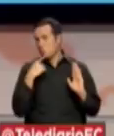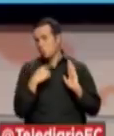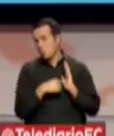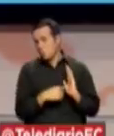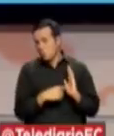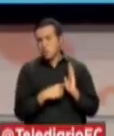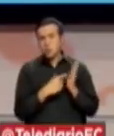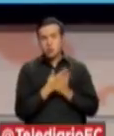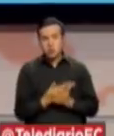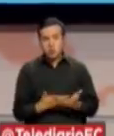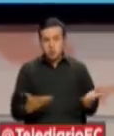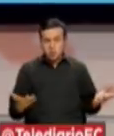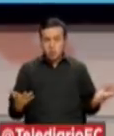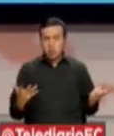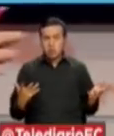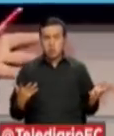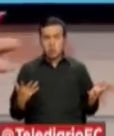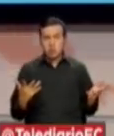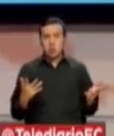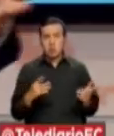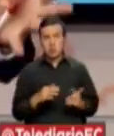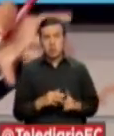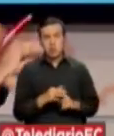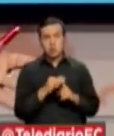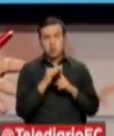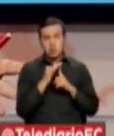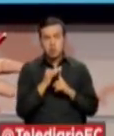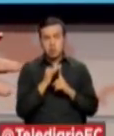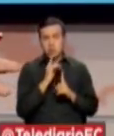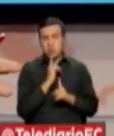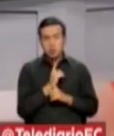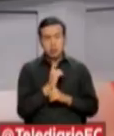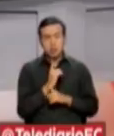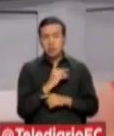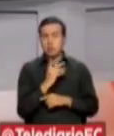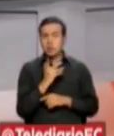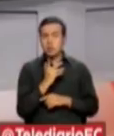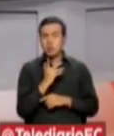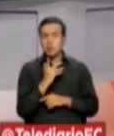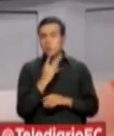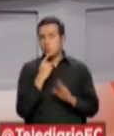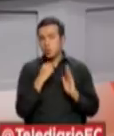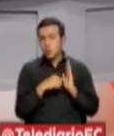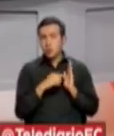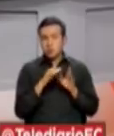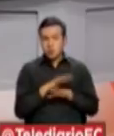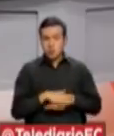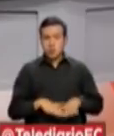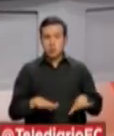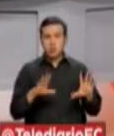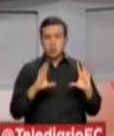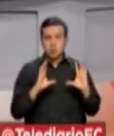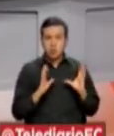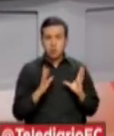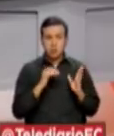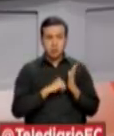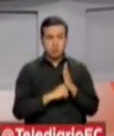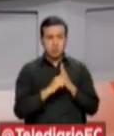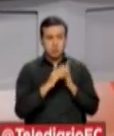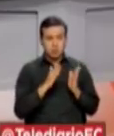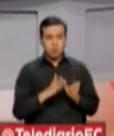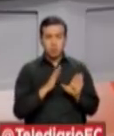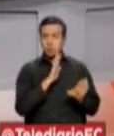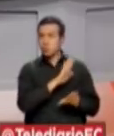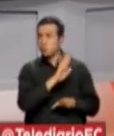distribuir que un régimen especial ningún ritmo y especial o sea pero por ejemplo distribuir que desde los ministerios